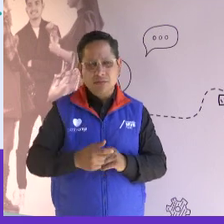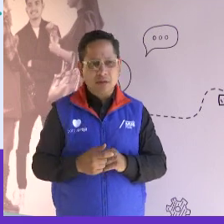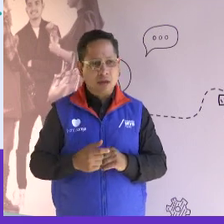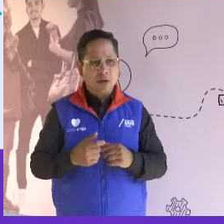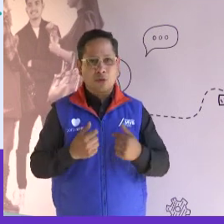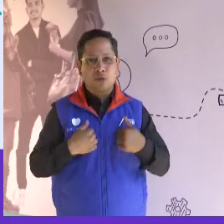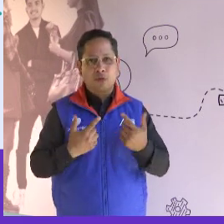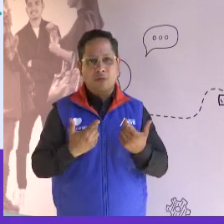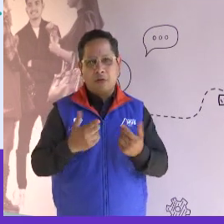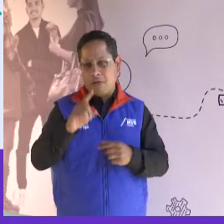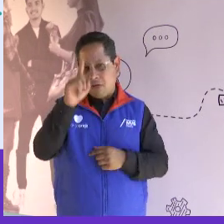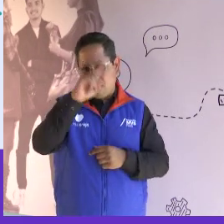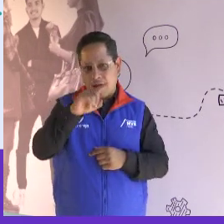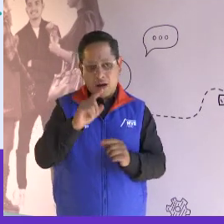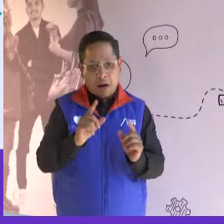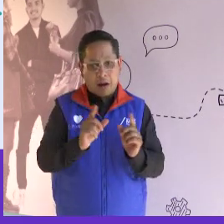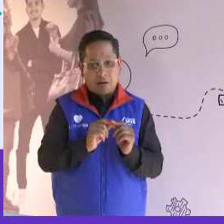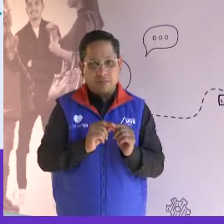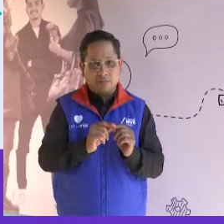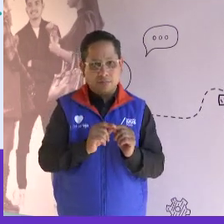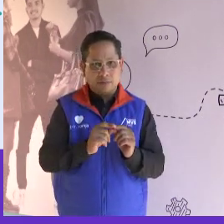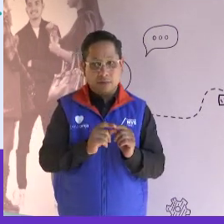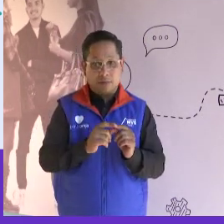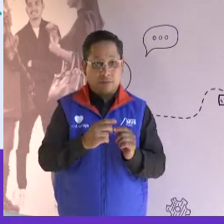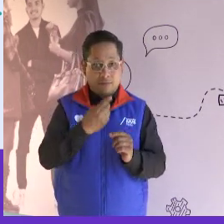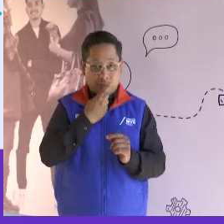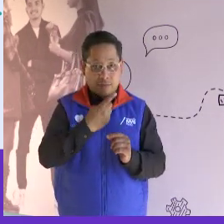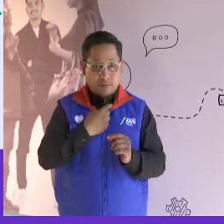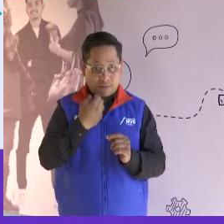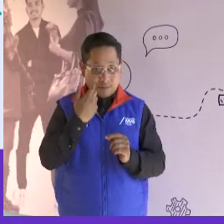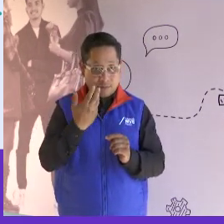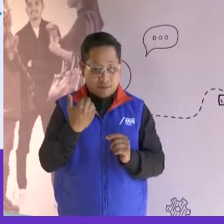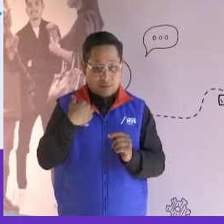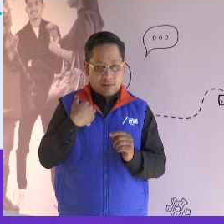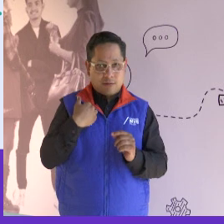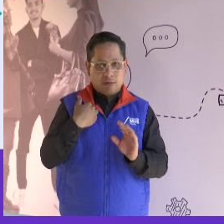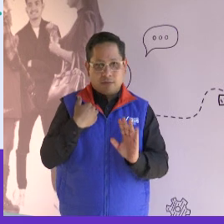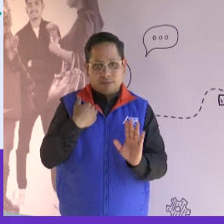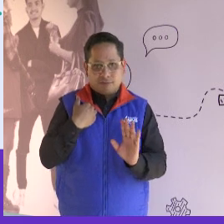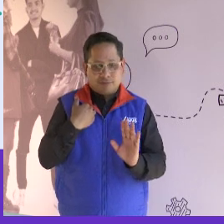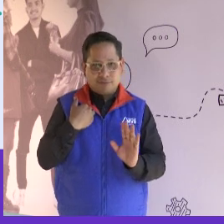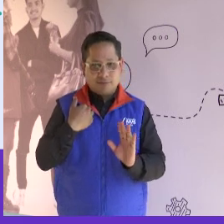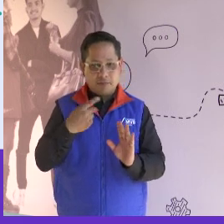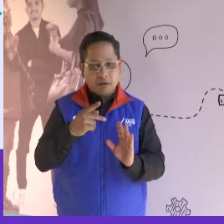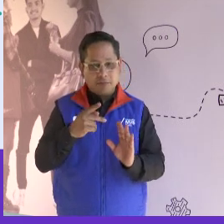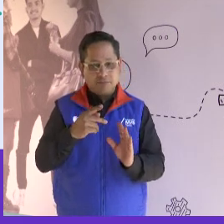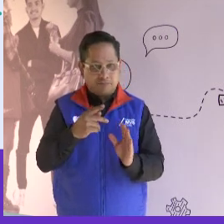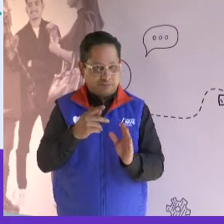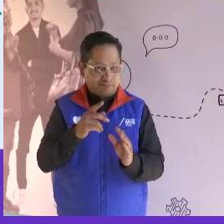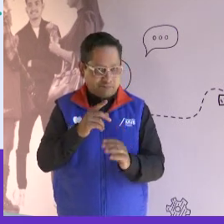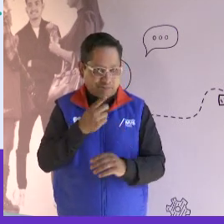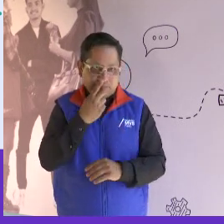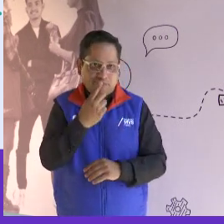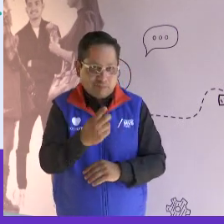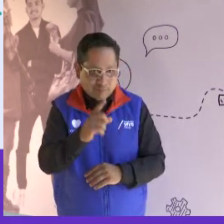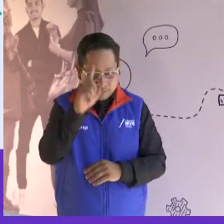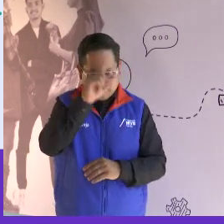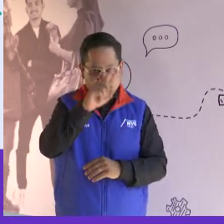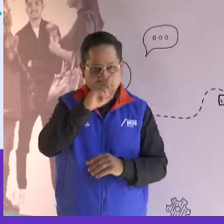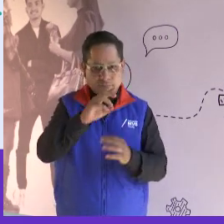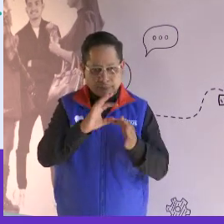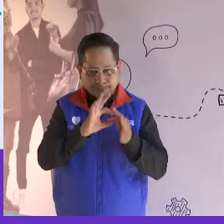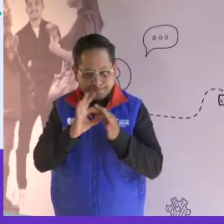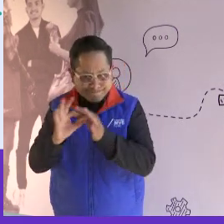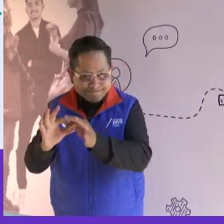me gusta dar consejos no pedidos, y aquí es importante identificar que las redes son tan diversas